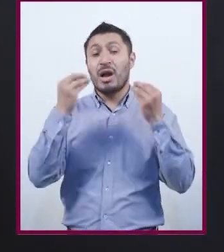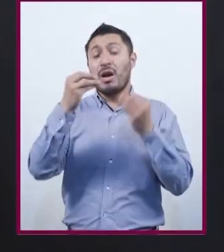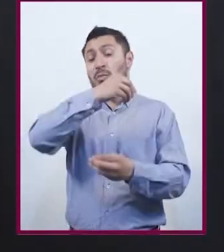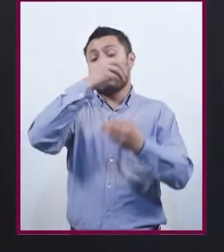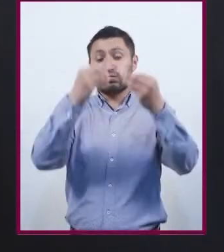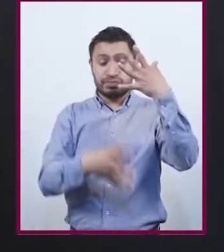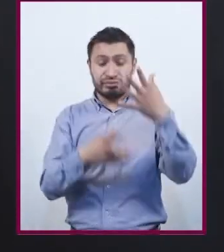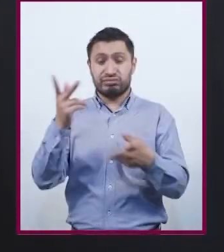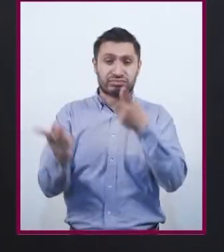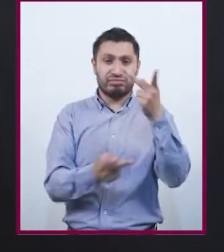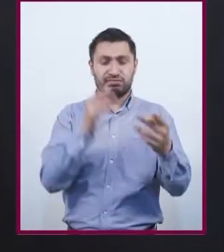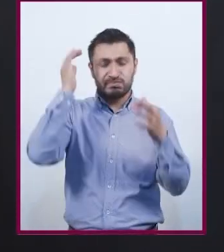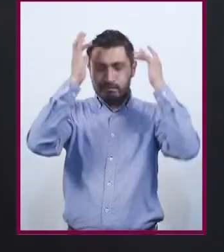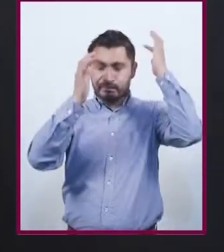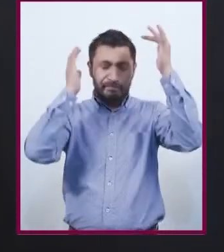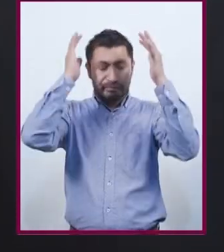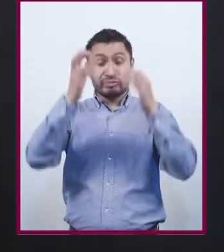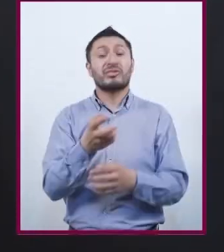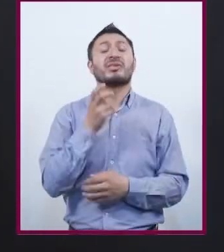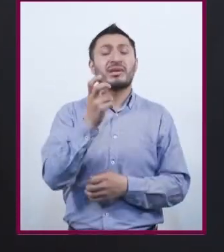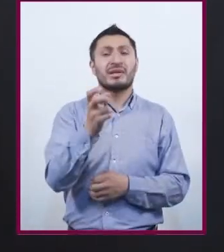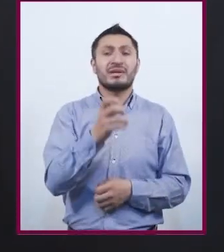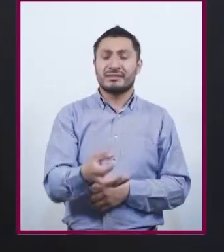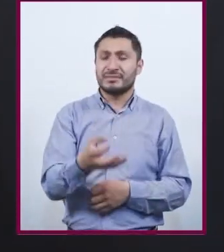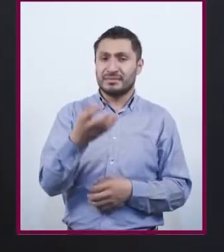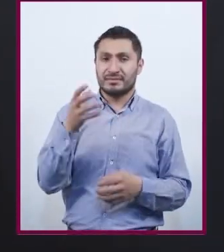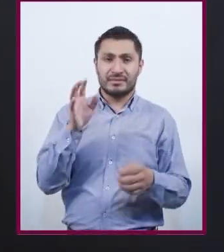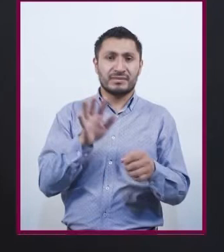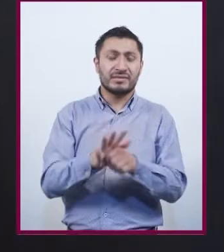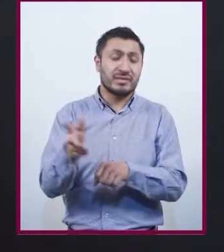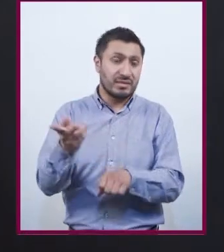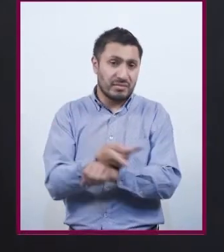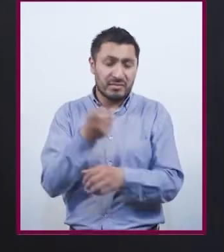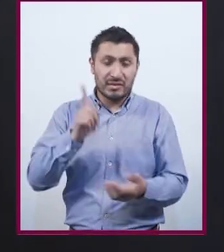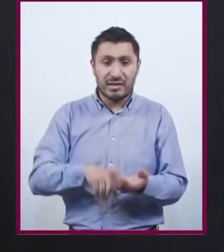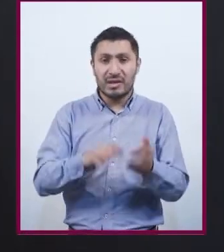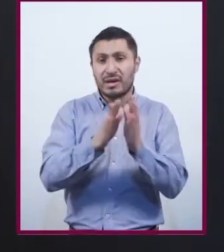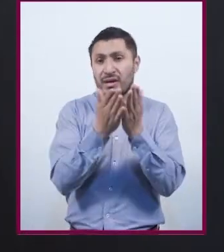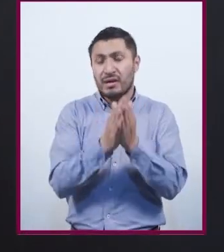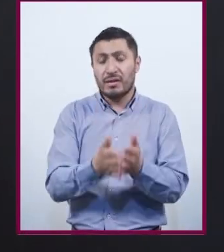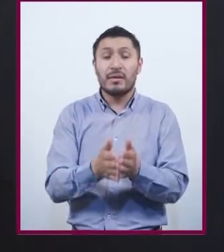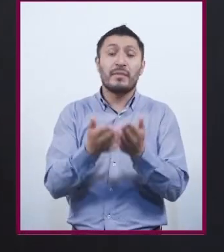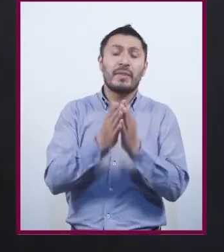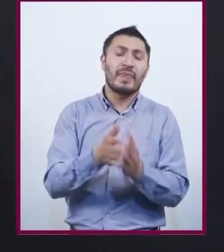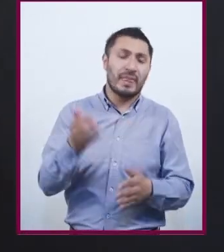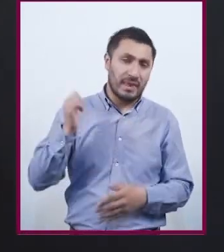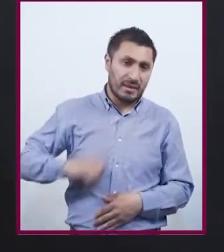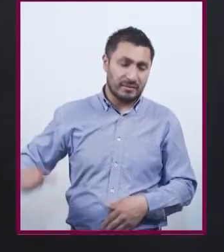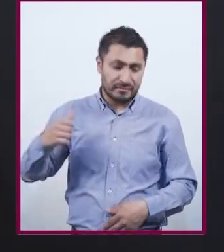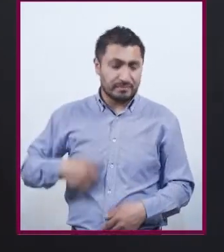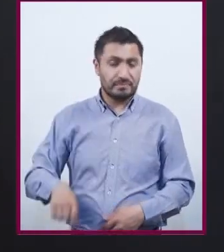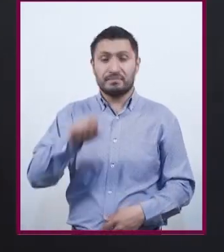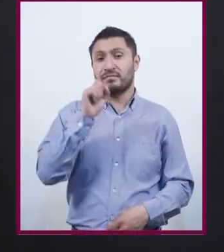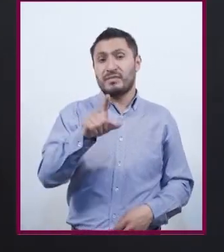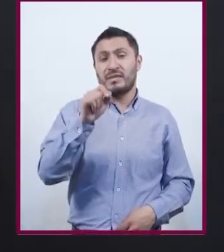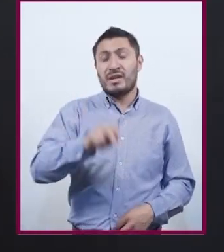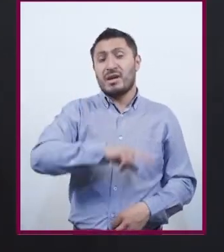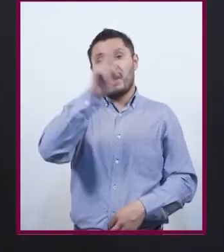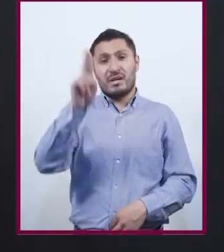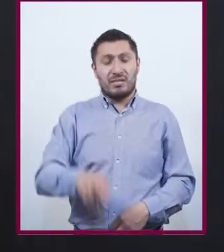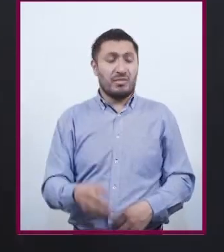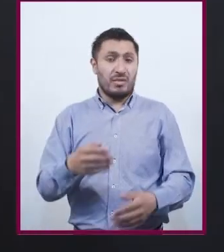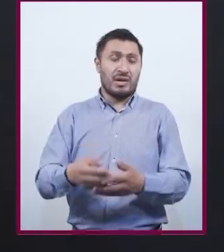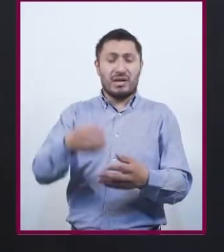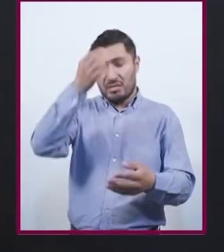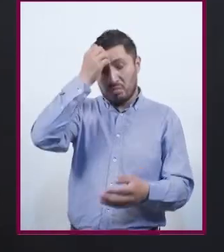Shelley. Tantas preguntas y reflexiones. Esto es justo lo que ocasiona la lectura de un libro clásico que